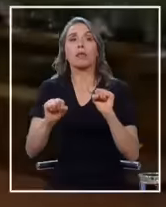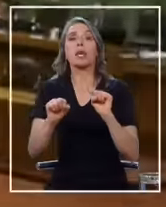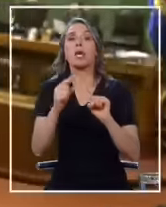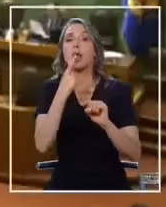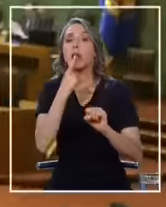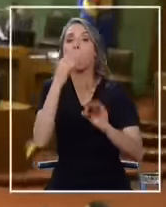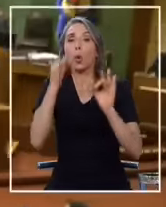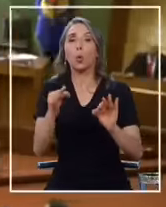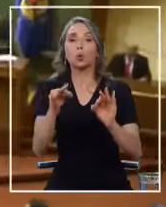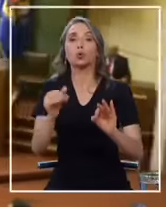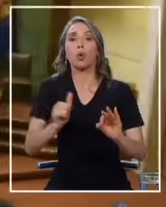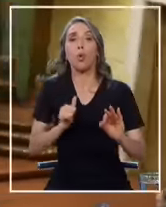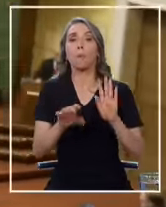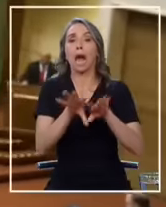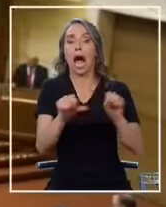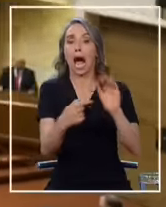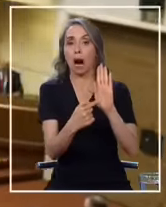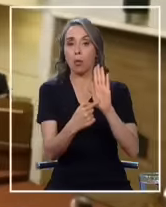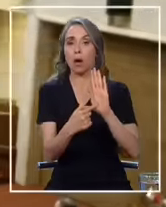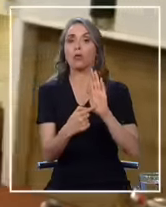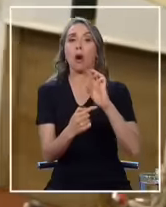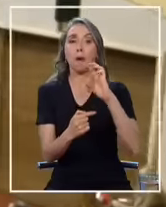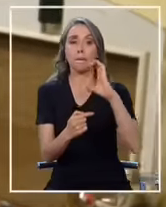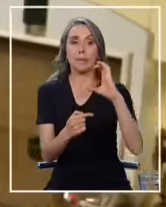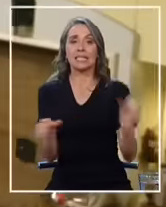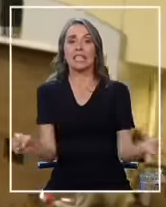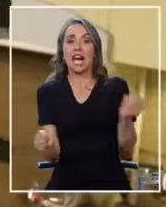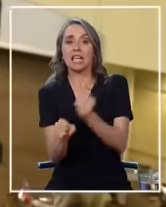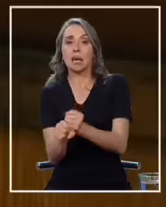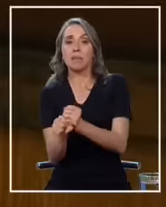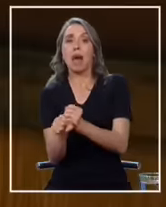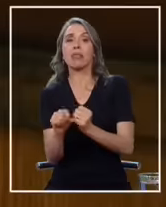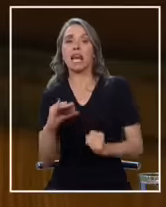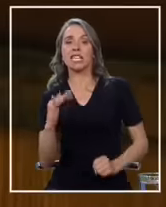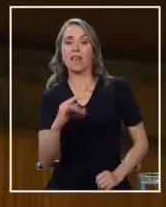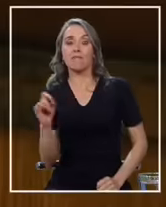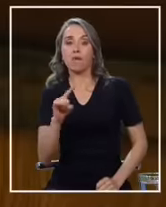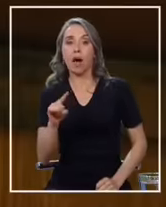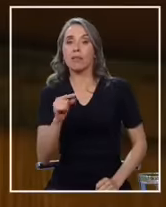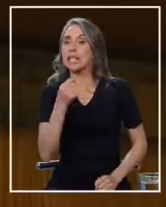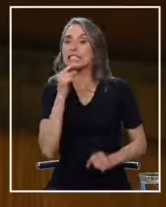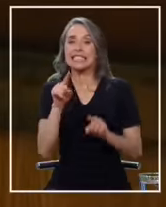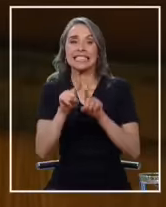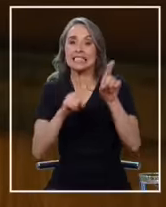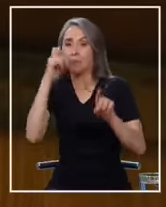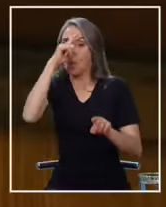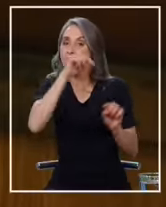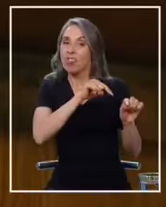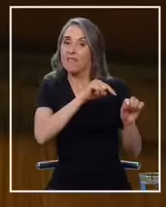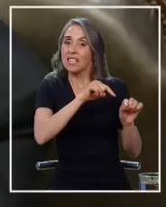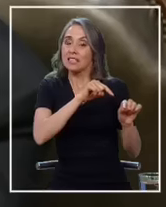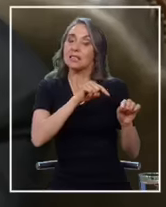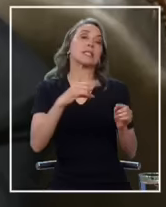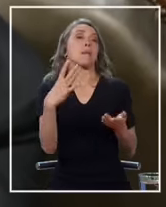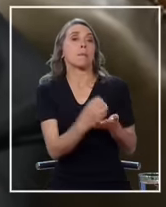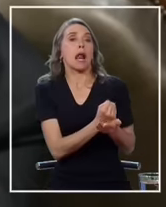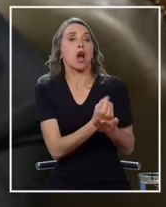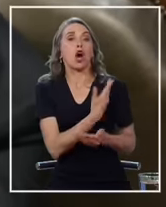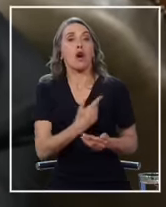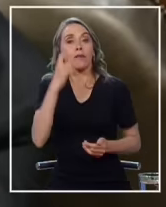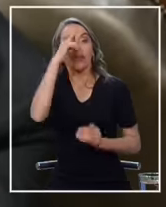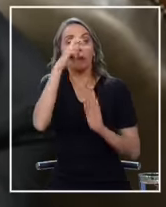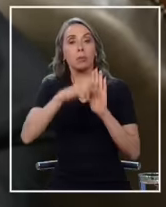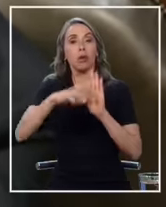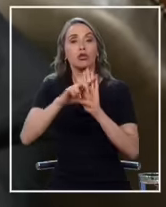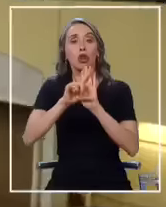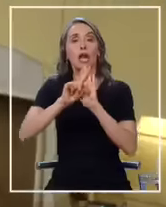acuerdo. Acuerdo que estipula que un PC debe suceder a Ricardo Cifuentes, opción cada vez más lejana, lo que complicaría el gobierno y sus reformas, que